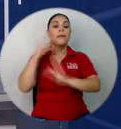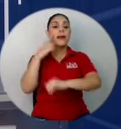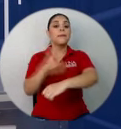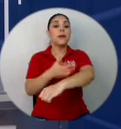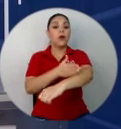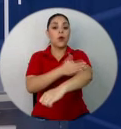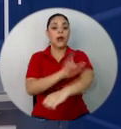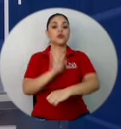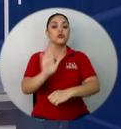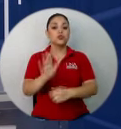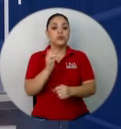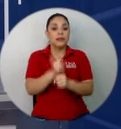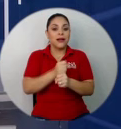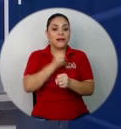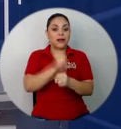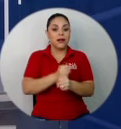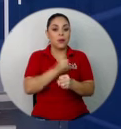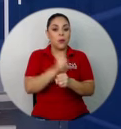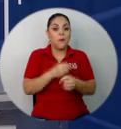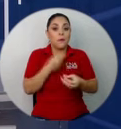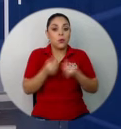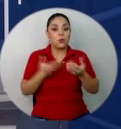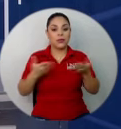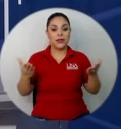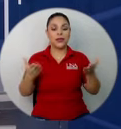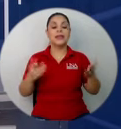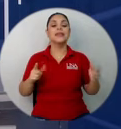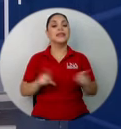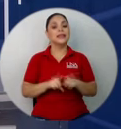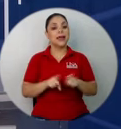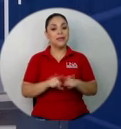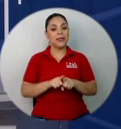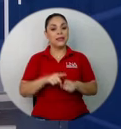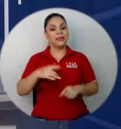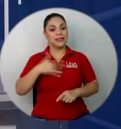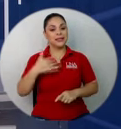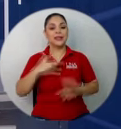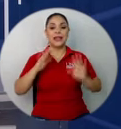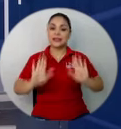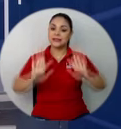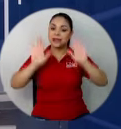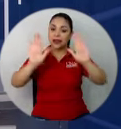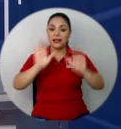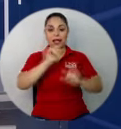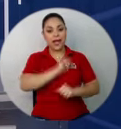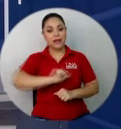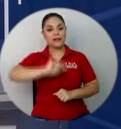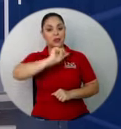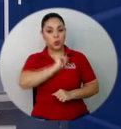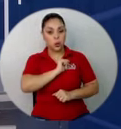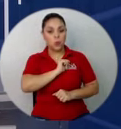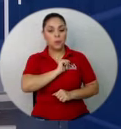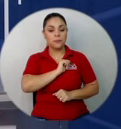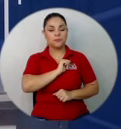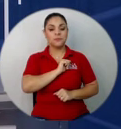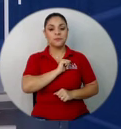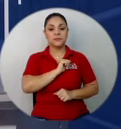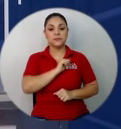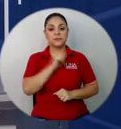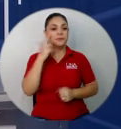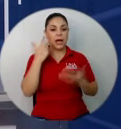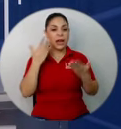en sus trabajos y al mismo tiempo pues mantener una excelente actitud, de manera que esto